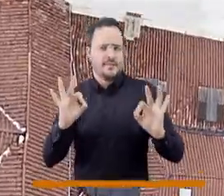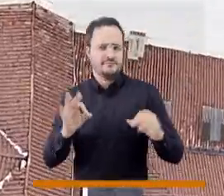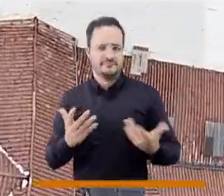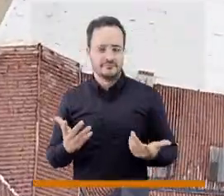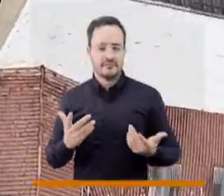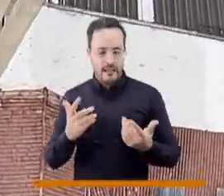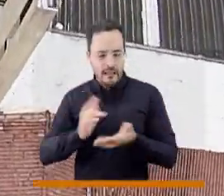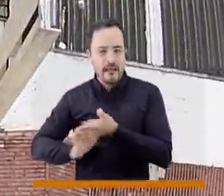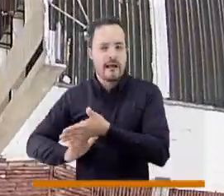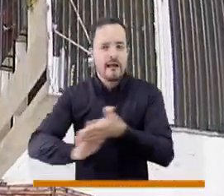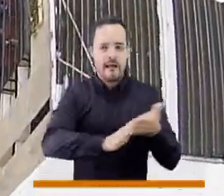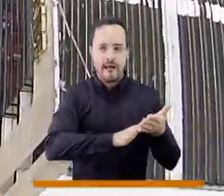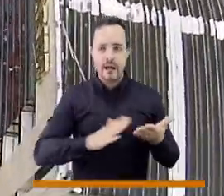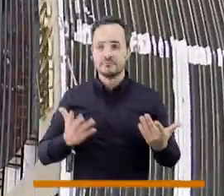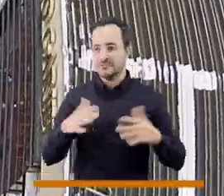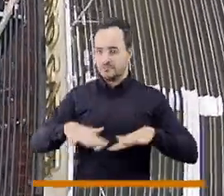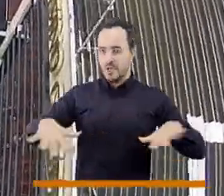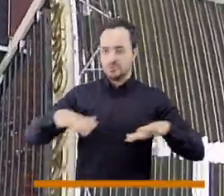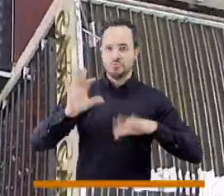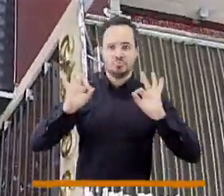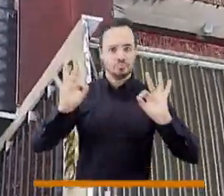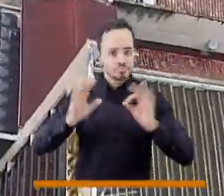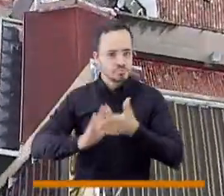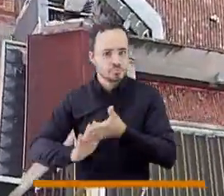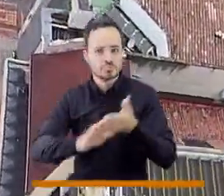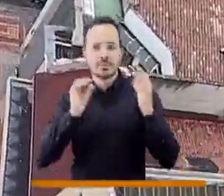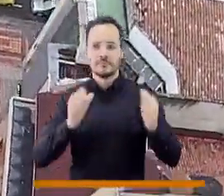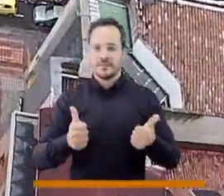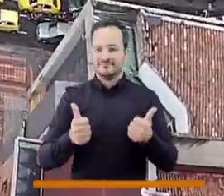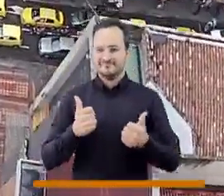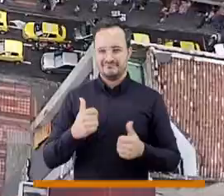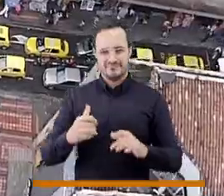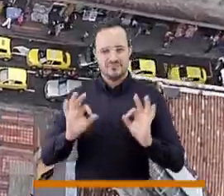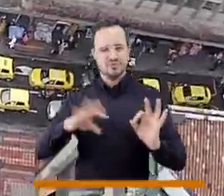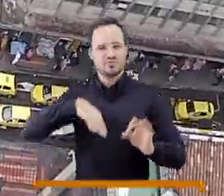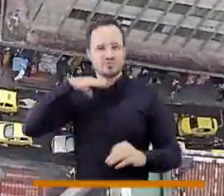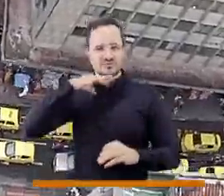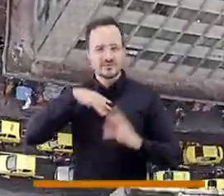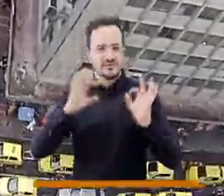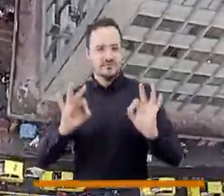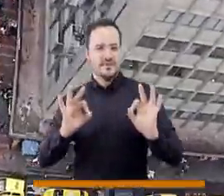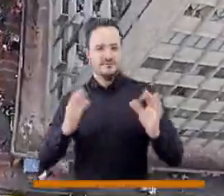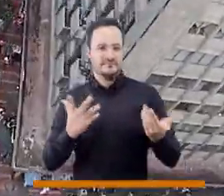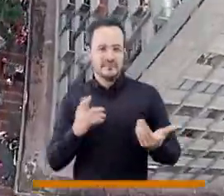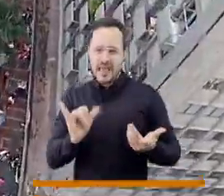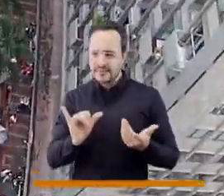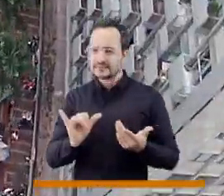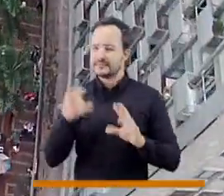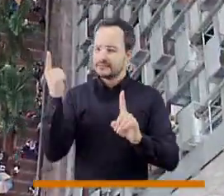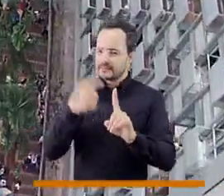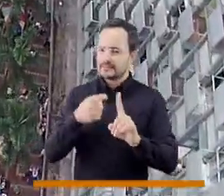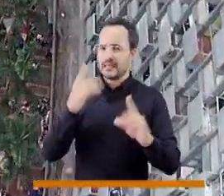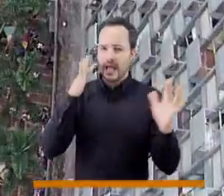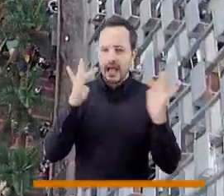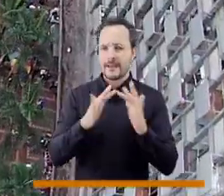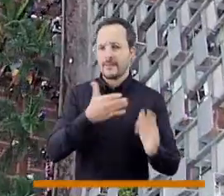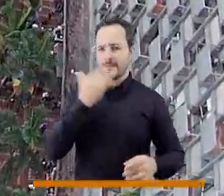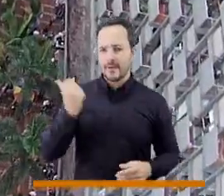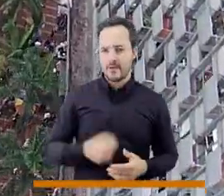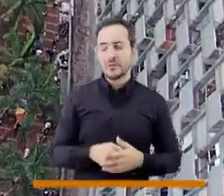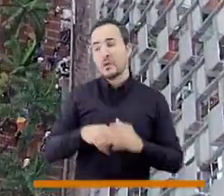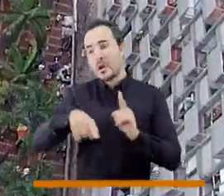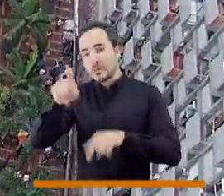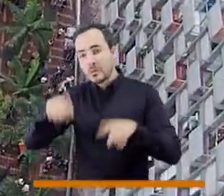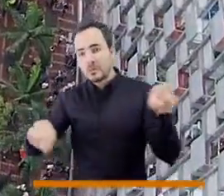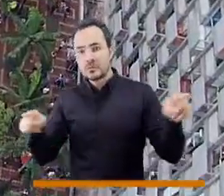hacer la renovación urbana que necesitamos, tener más espacio público, mejor equipamiento urbano, para que haya un buen concepto de hábitat y hacer vivienda. Y